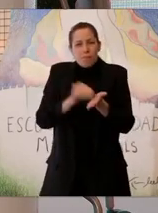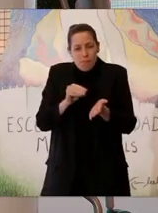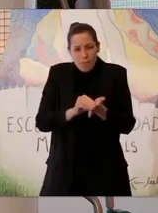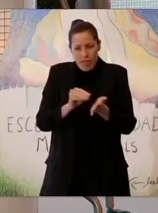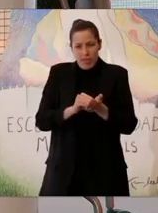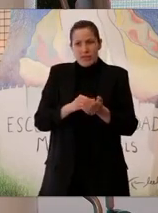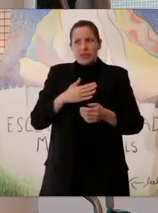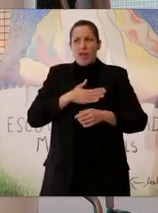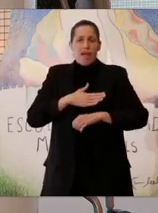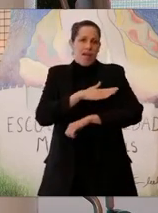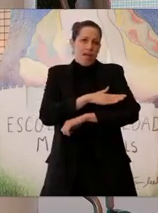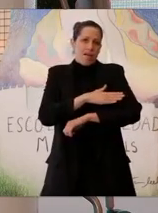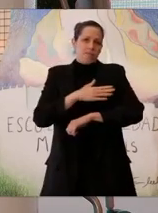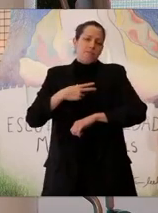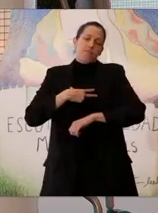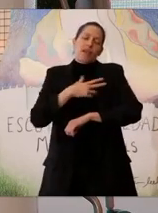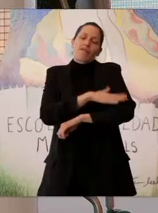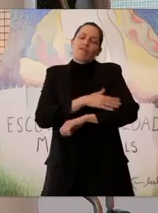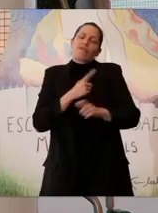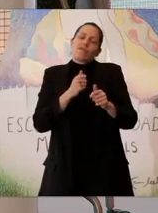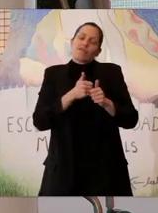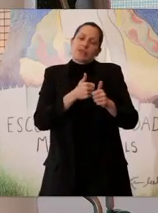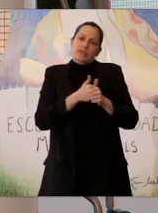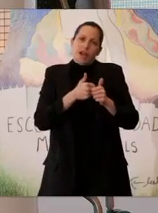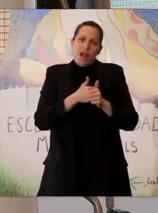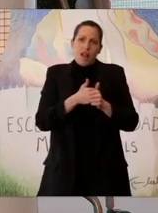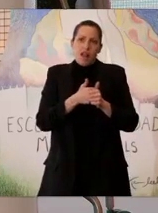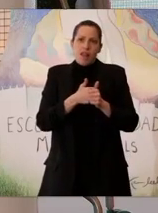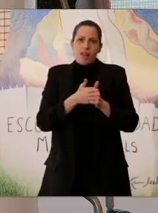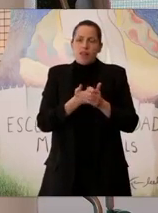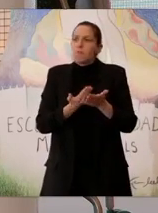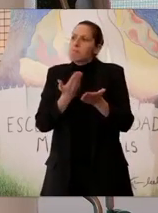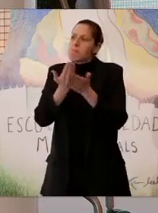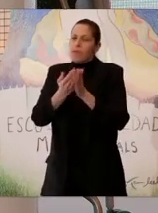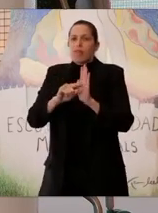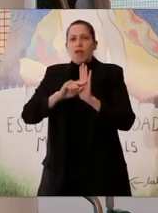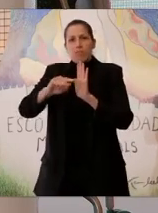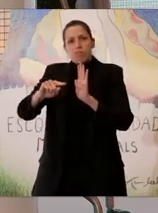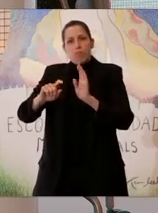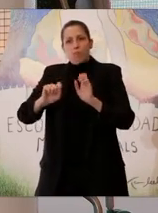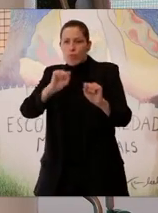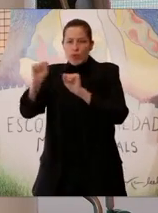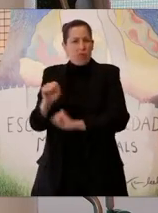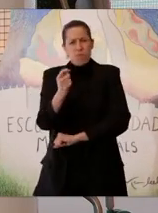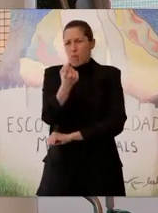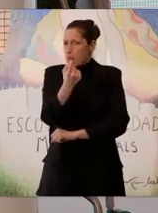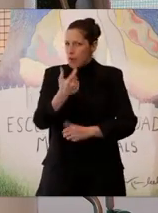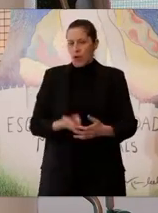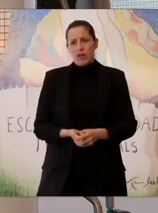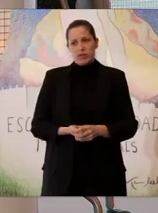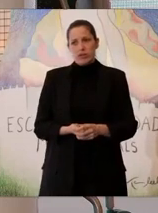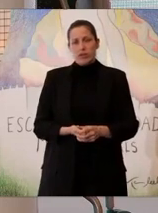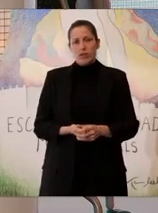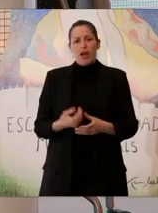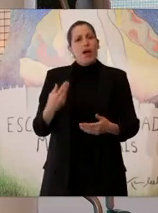fiscales solicitamos las órdenes de protección que no piden las víctimas. Y al margen de lo que crea la víctima, que insisto, muchas veces son las últimas en